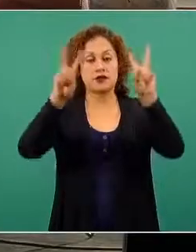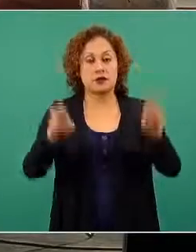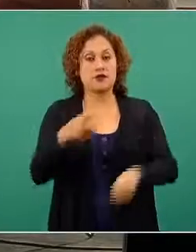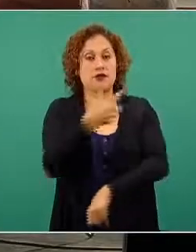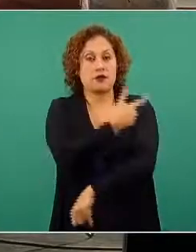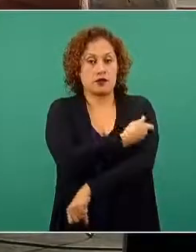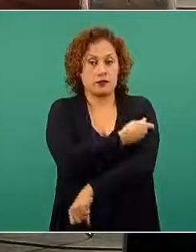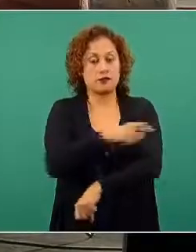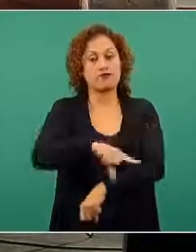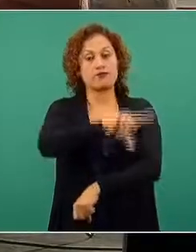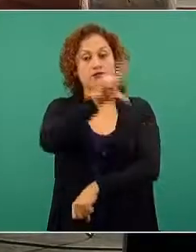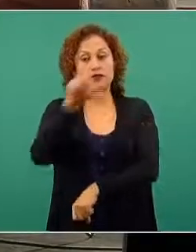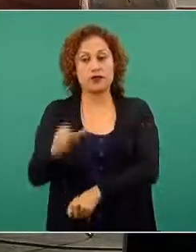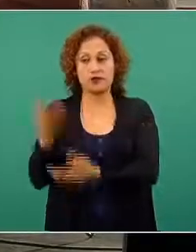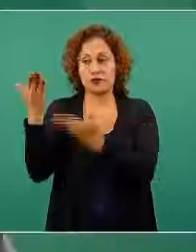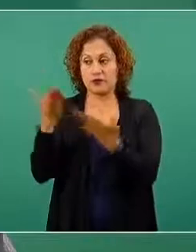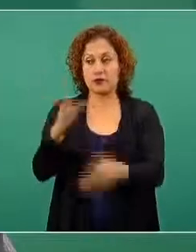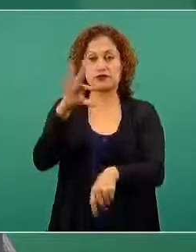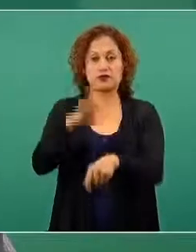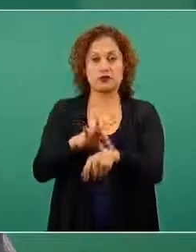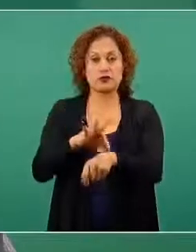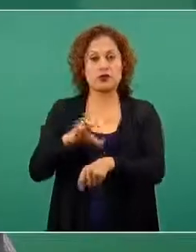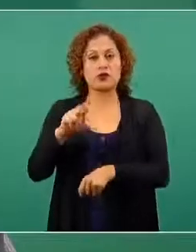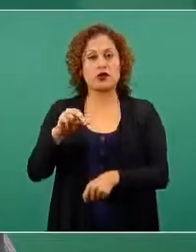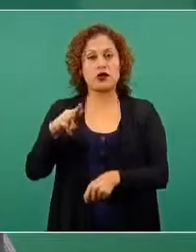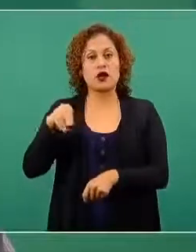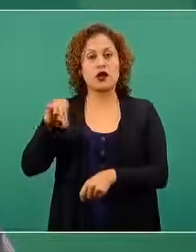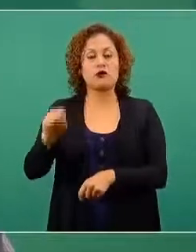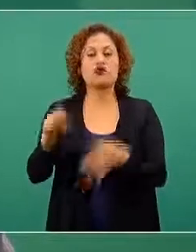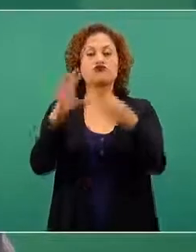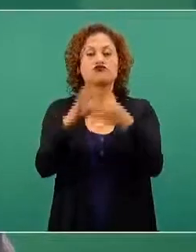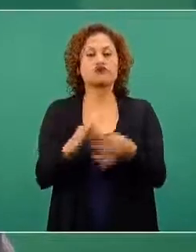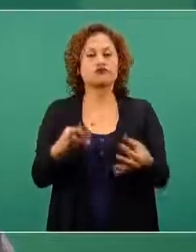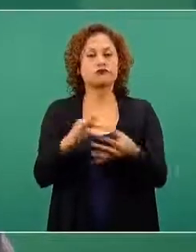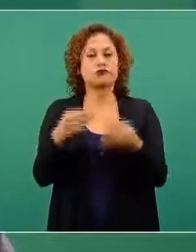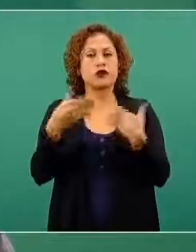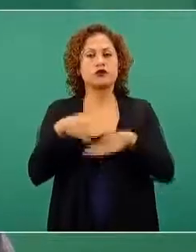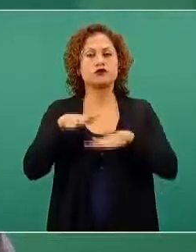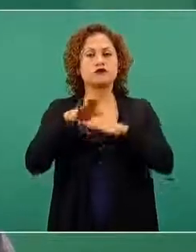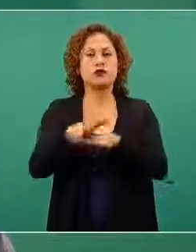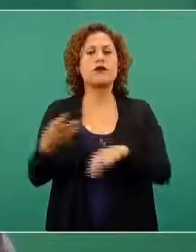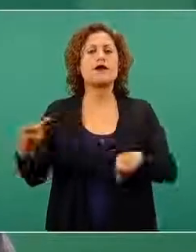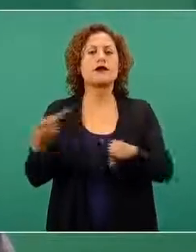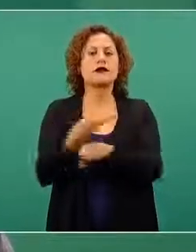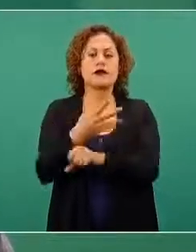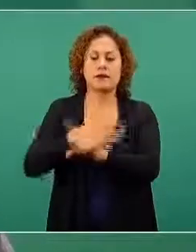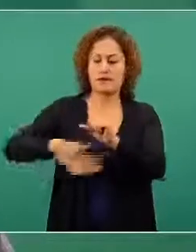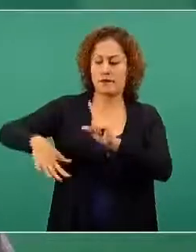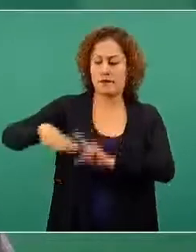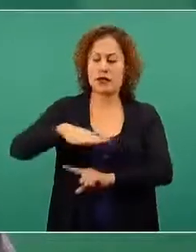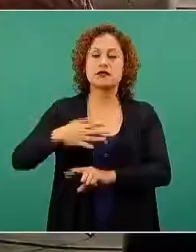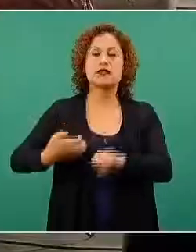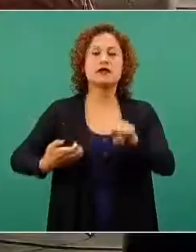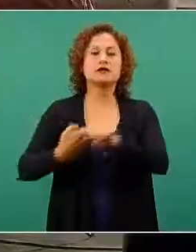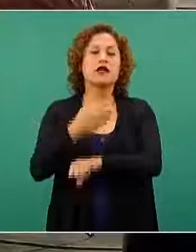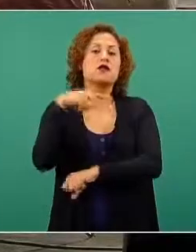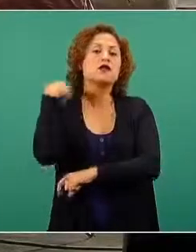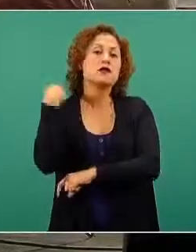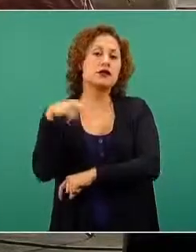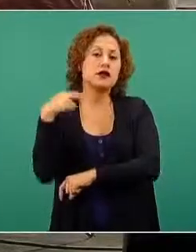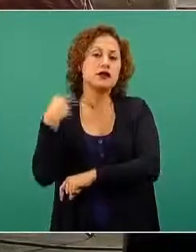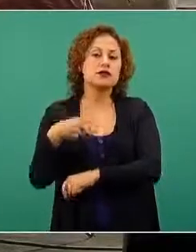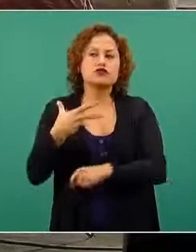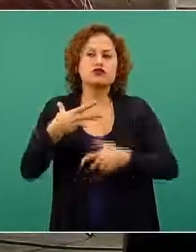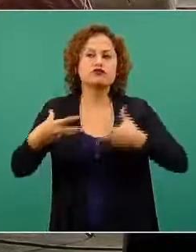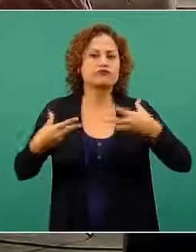oportunidad de escuchar al doctor Ramos Alor, quien estará hablando de la experiencia veracruzana del manejo de la epidemia. Hemos tenido